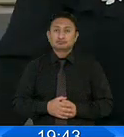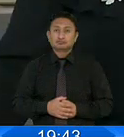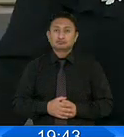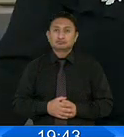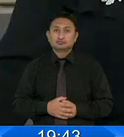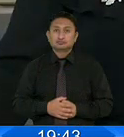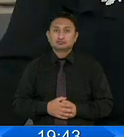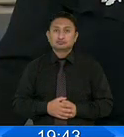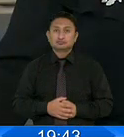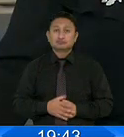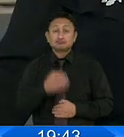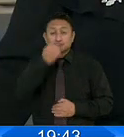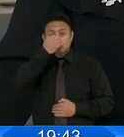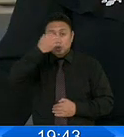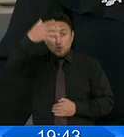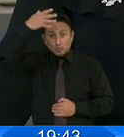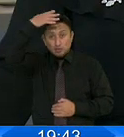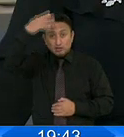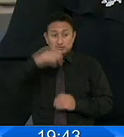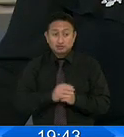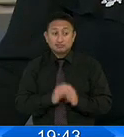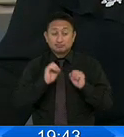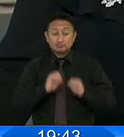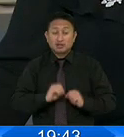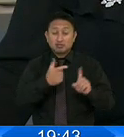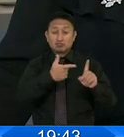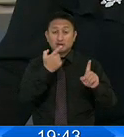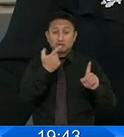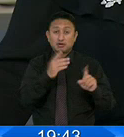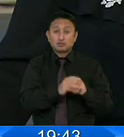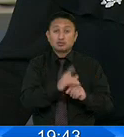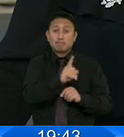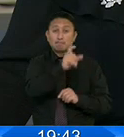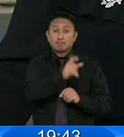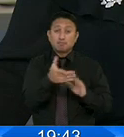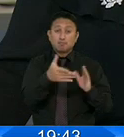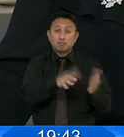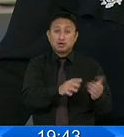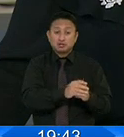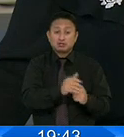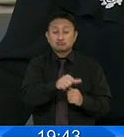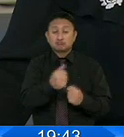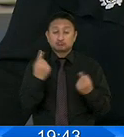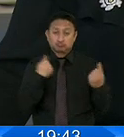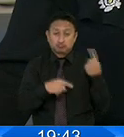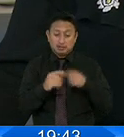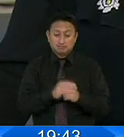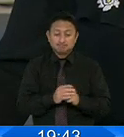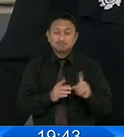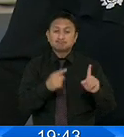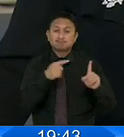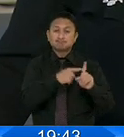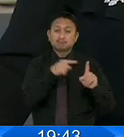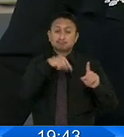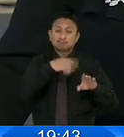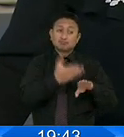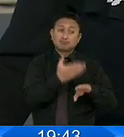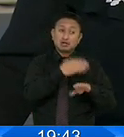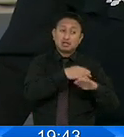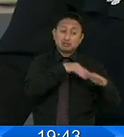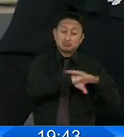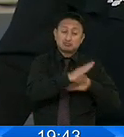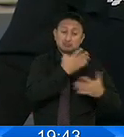de Santo Domingo, un ataque al estilo sicariato dejó una persona muerta y otra herida. El fallecido tenía antecedentes penales